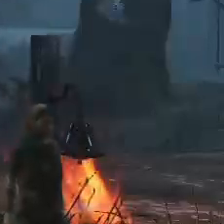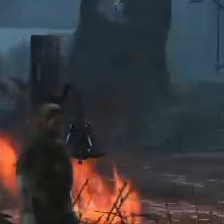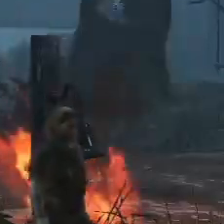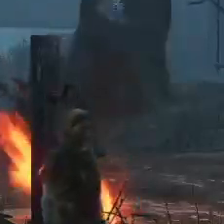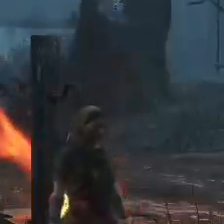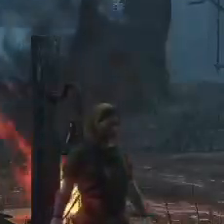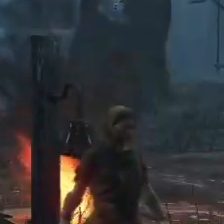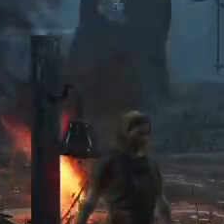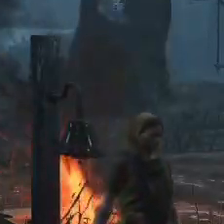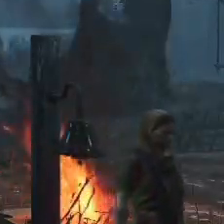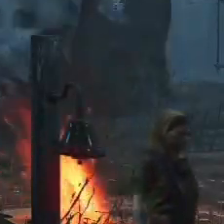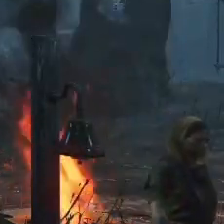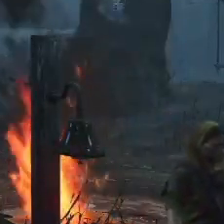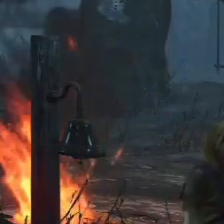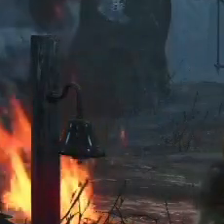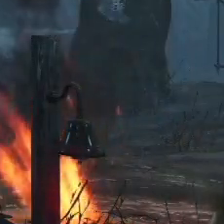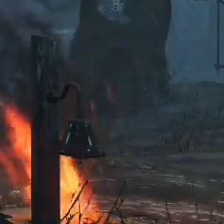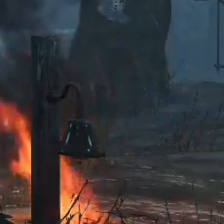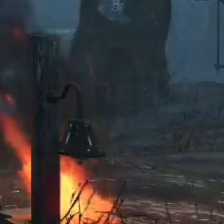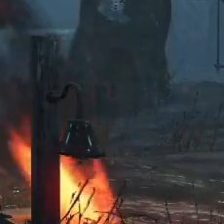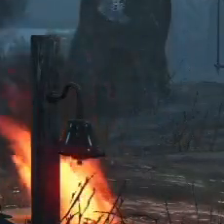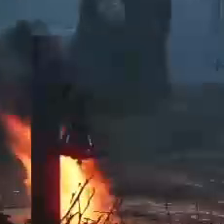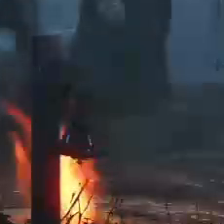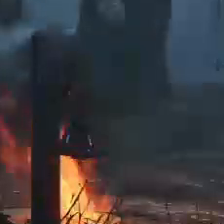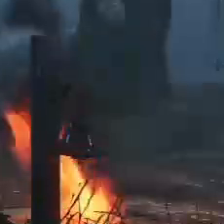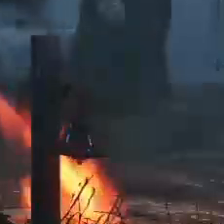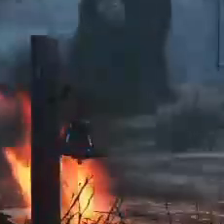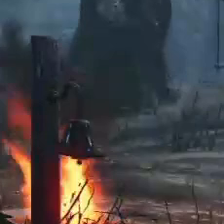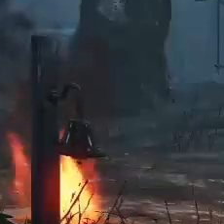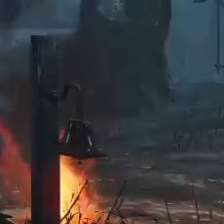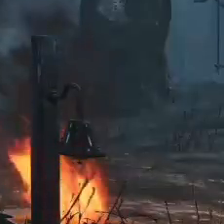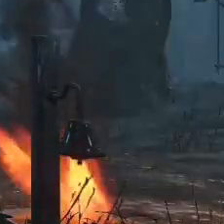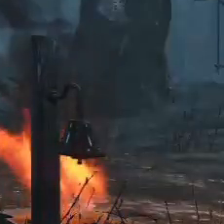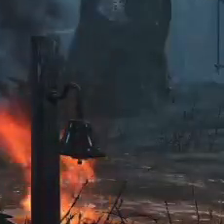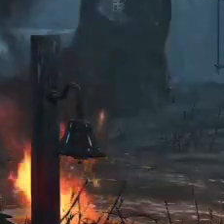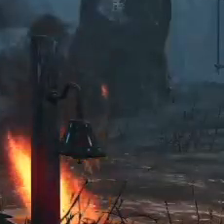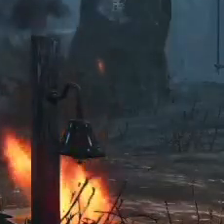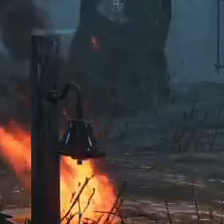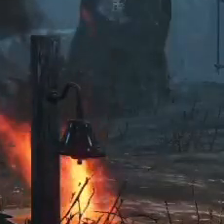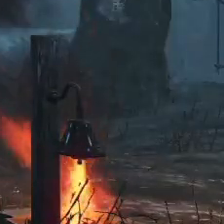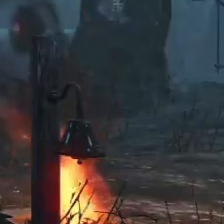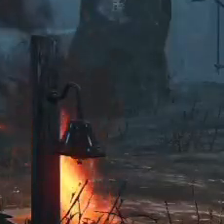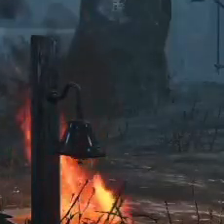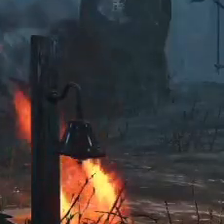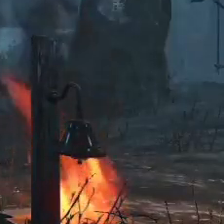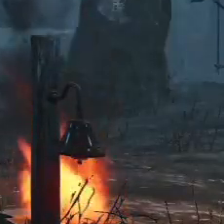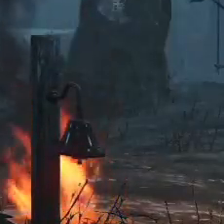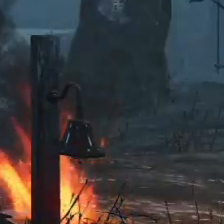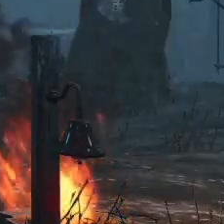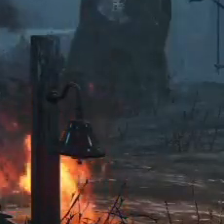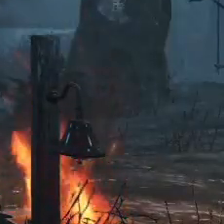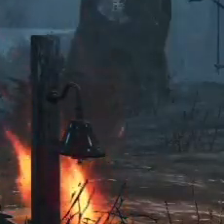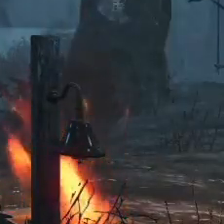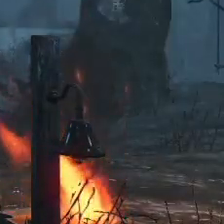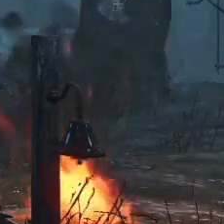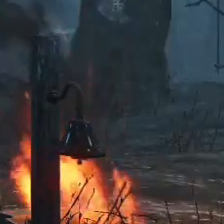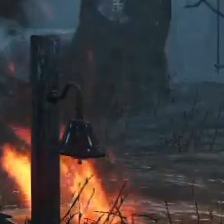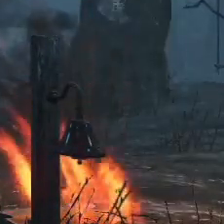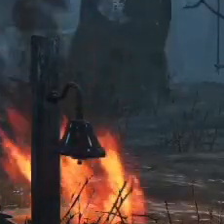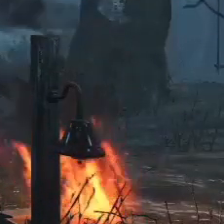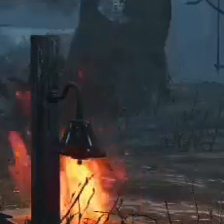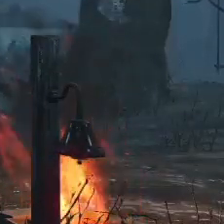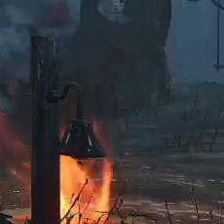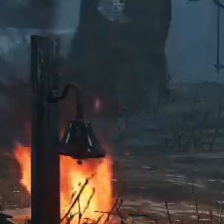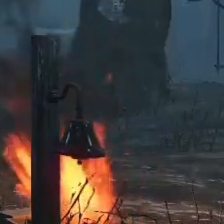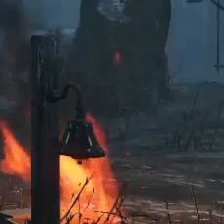cifra que solamente buscan buscan a la gente en época de votaciones y ustedes ya saben cuál es mi posición acerca de las